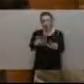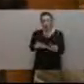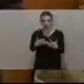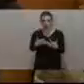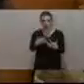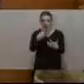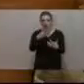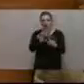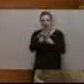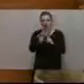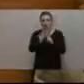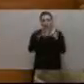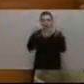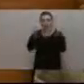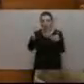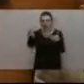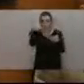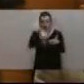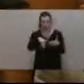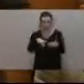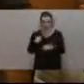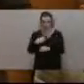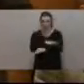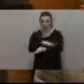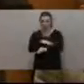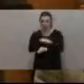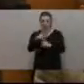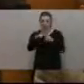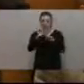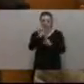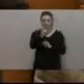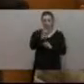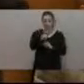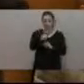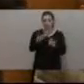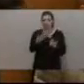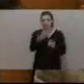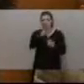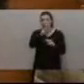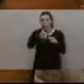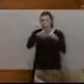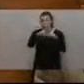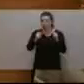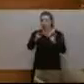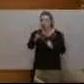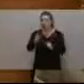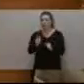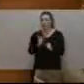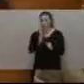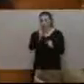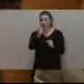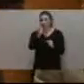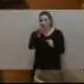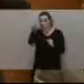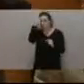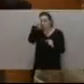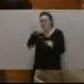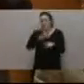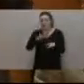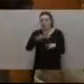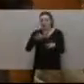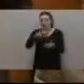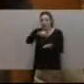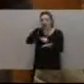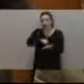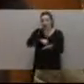especialmente desatendidas por el Gobierno de Asturias. En el Principado de Asturias, las personas afectadas por alguna enfermedad de sensibilización central